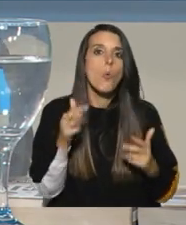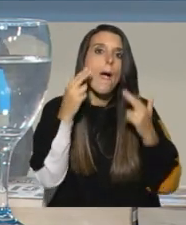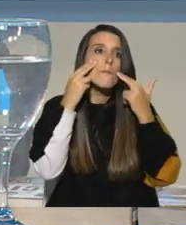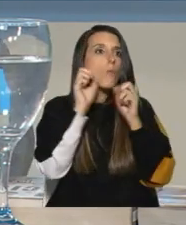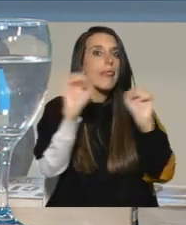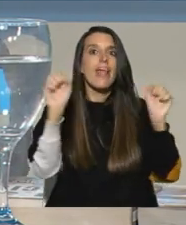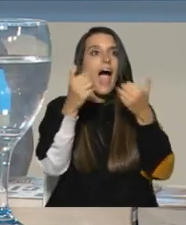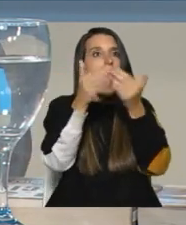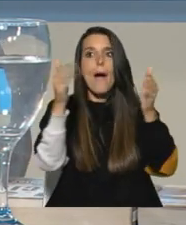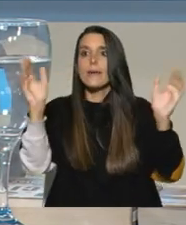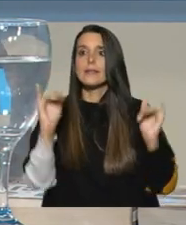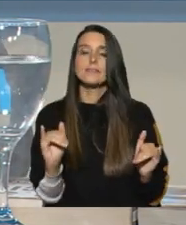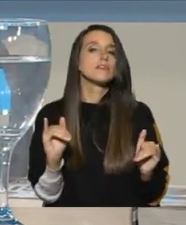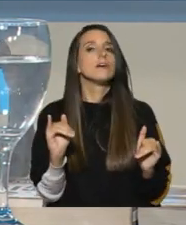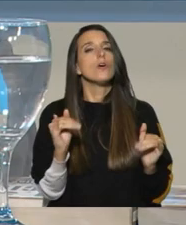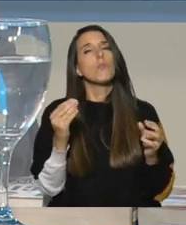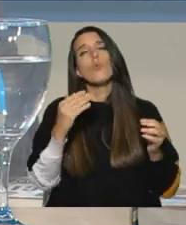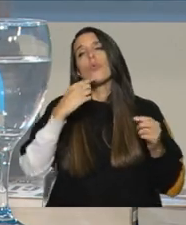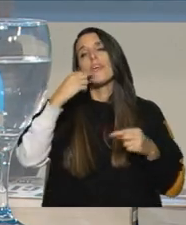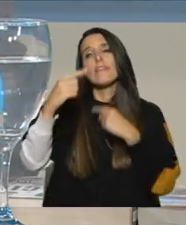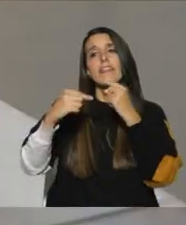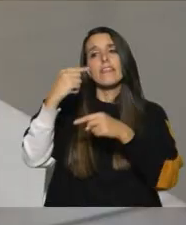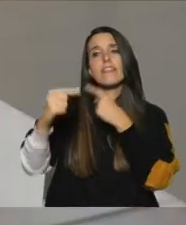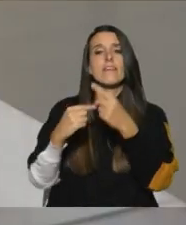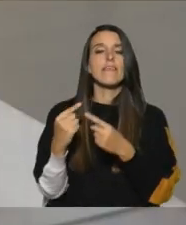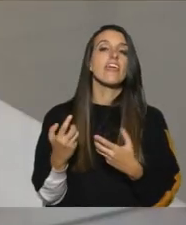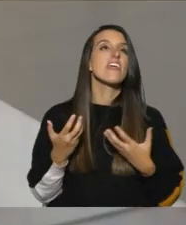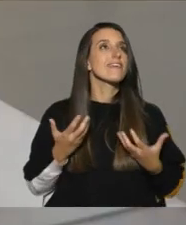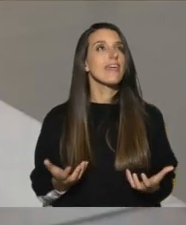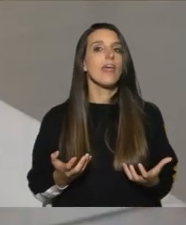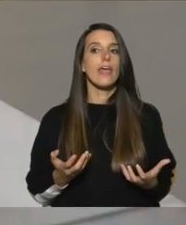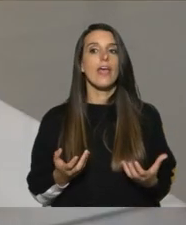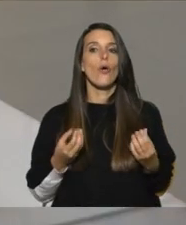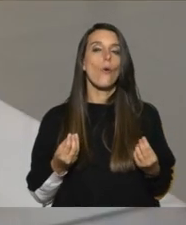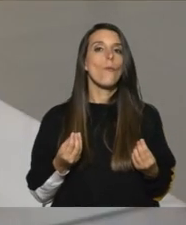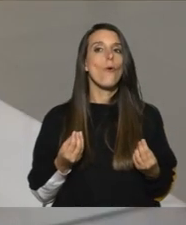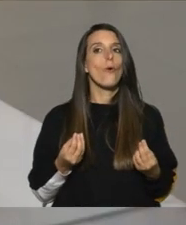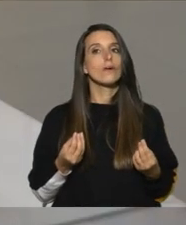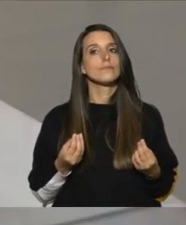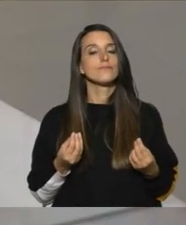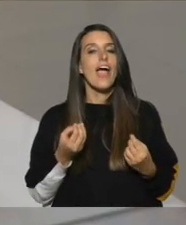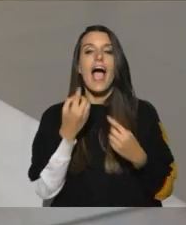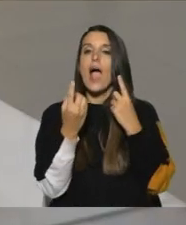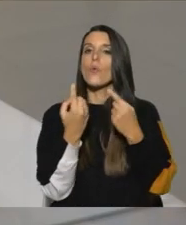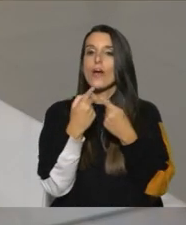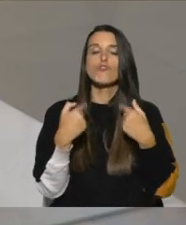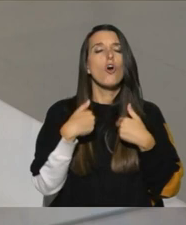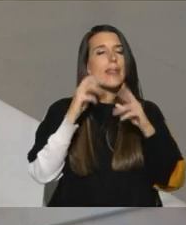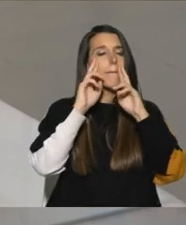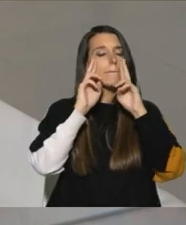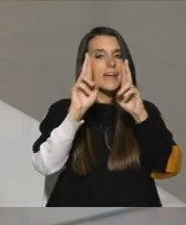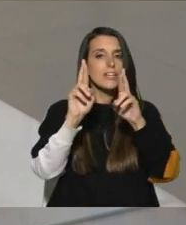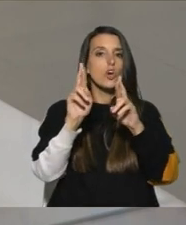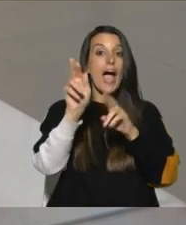inconveniente. Se ha dicho mucho. Lo que pasa es que se quiere machacar sobre determinadas cosas. Yo respeto enormemente al